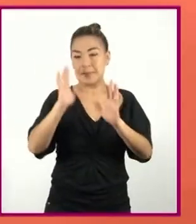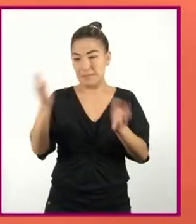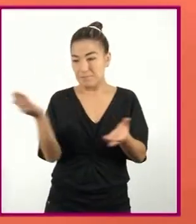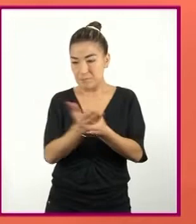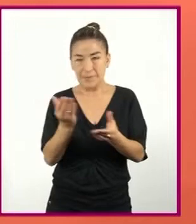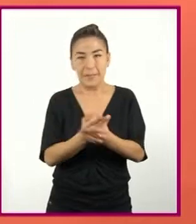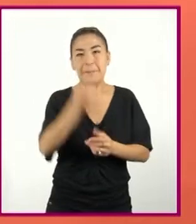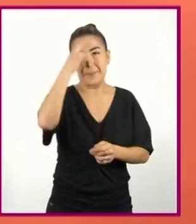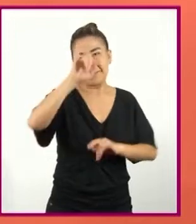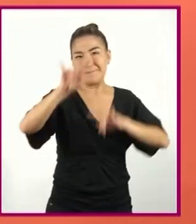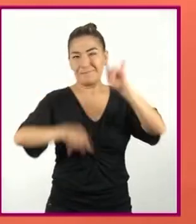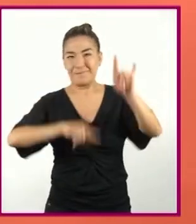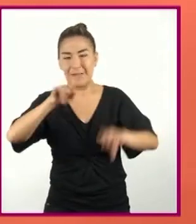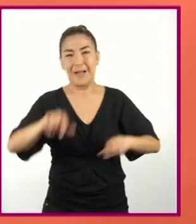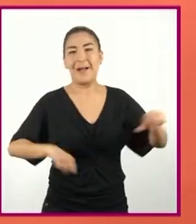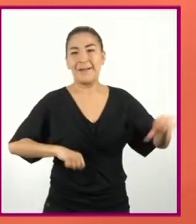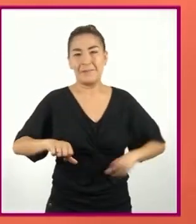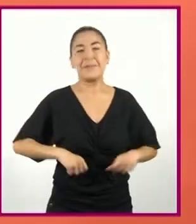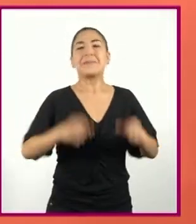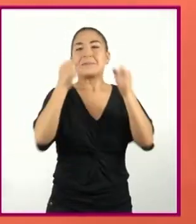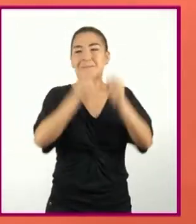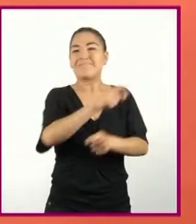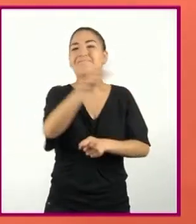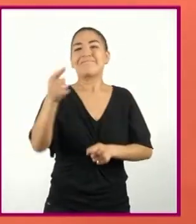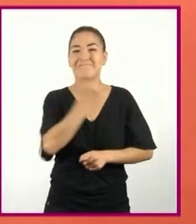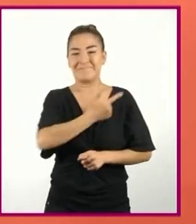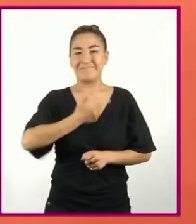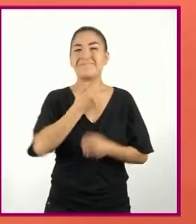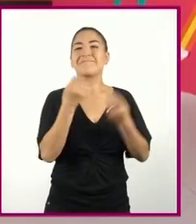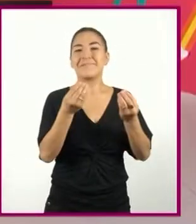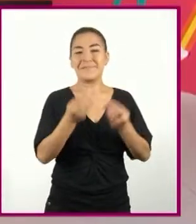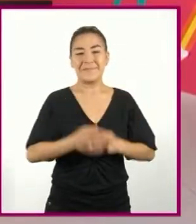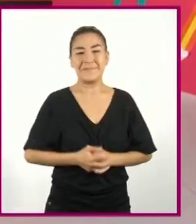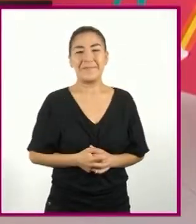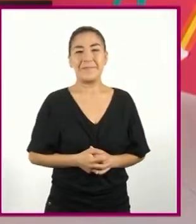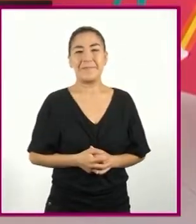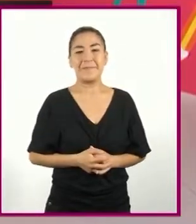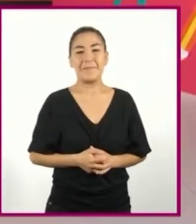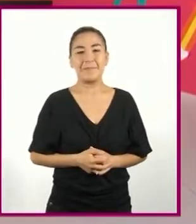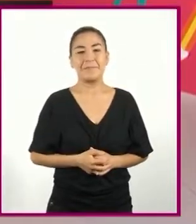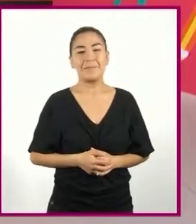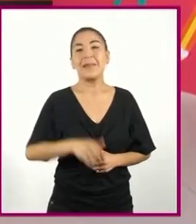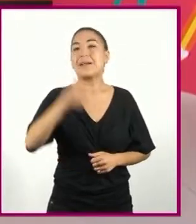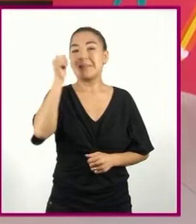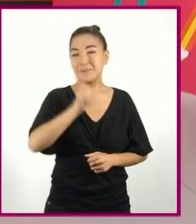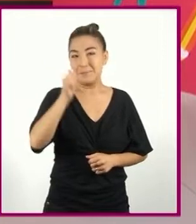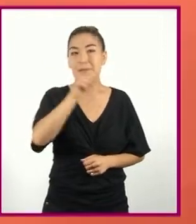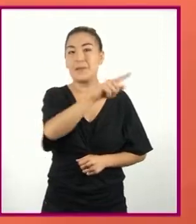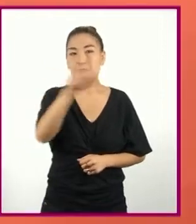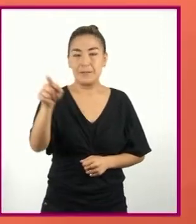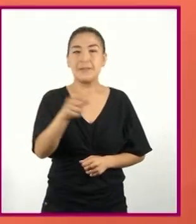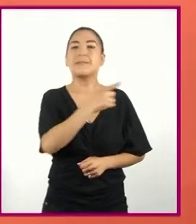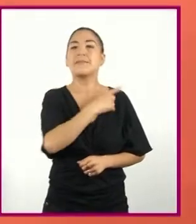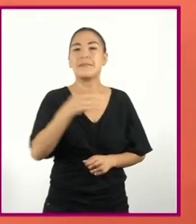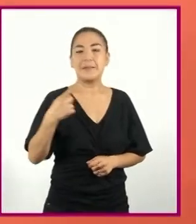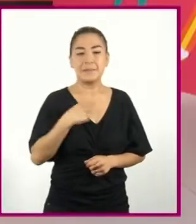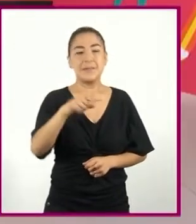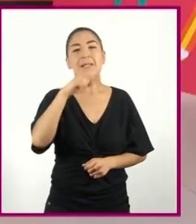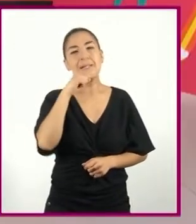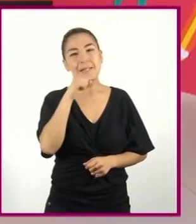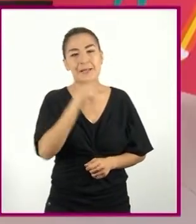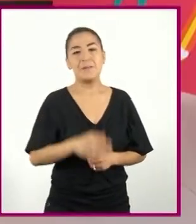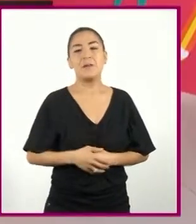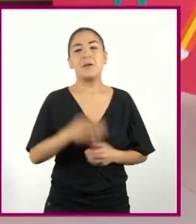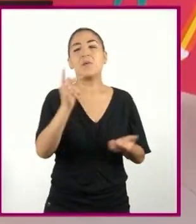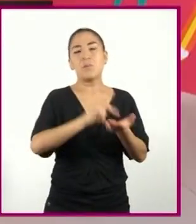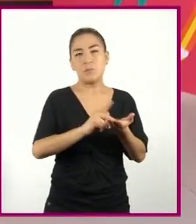de la actividad. Estoy segura que les va a gustar mucho. Y como siempre, no olviden tener a la mano lápiz